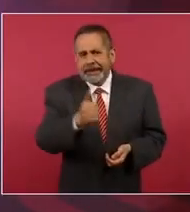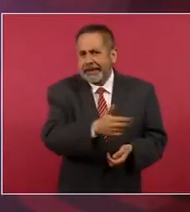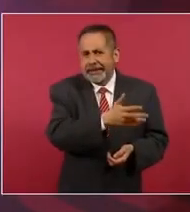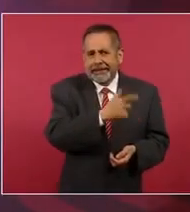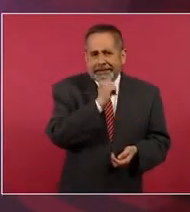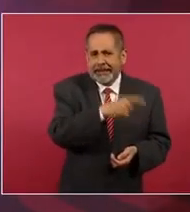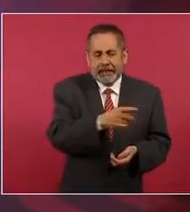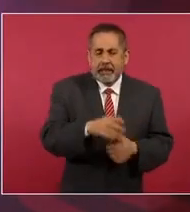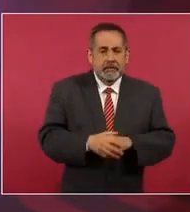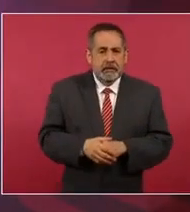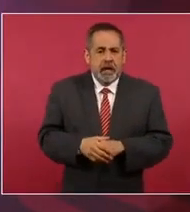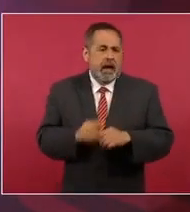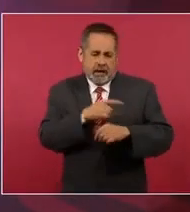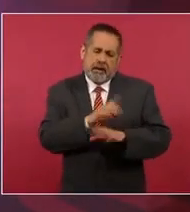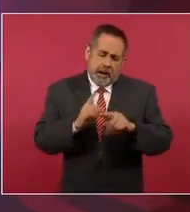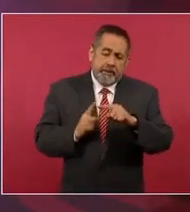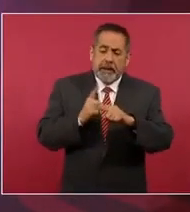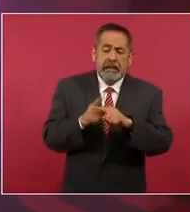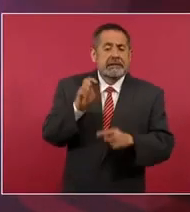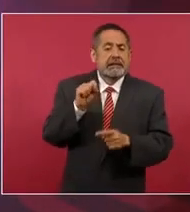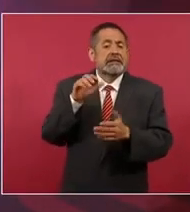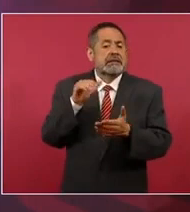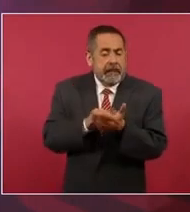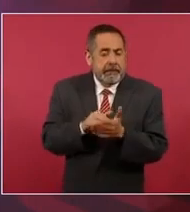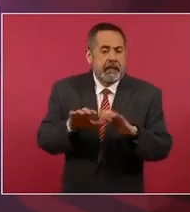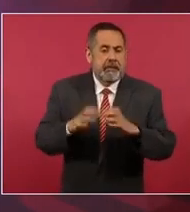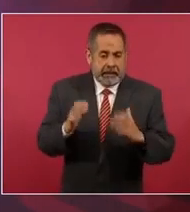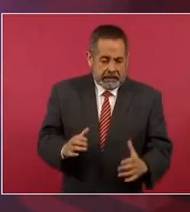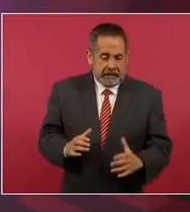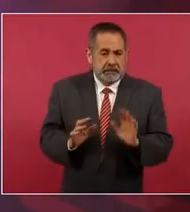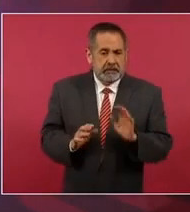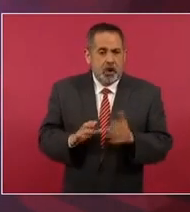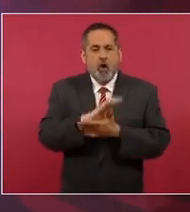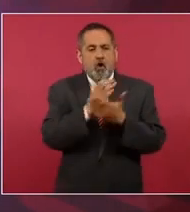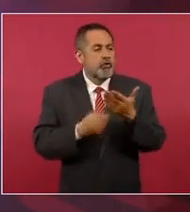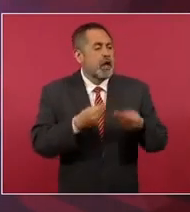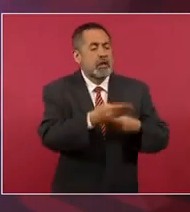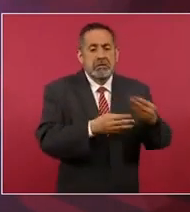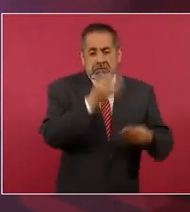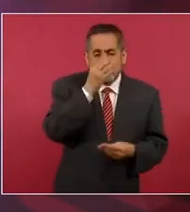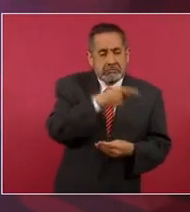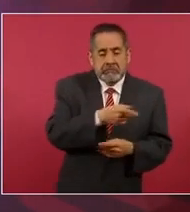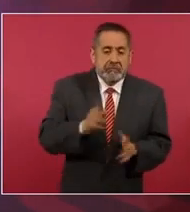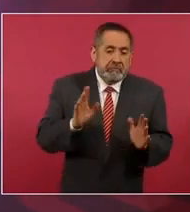parte de esto. Tenemos 60,000 barriles, que son los contratos. Eso es lo único que ha